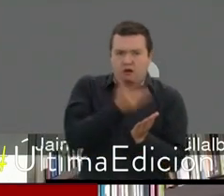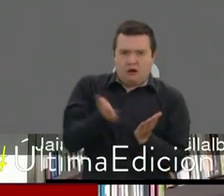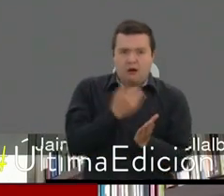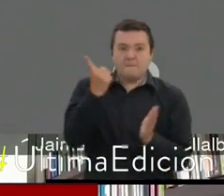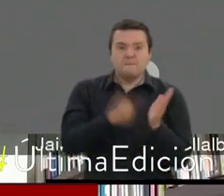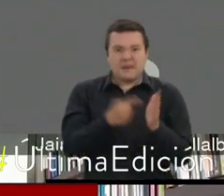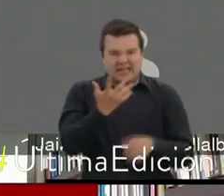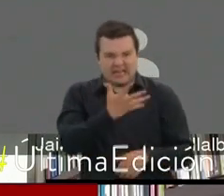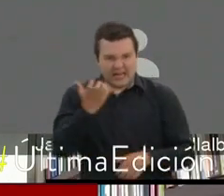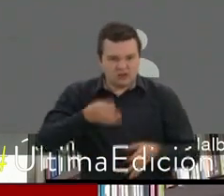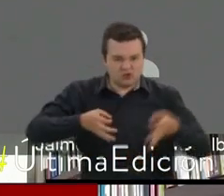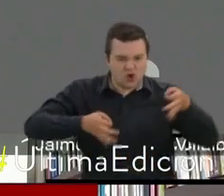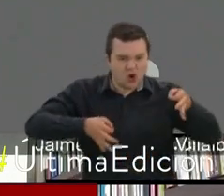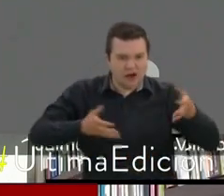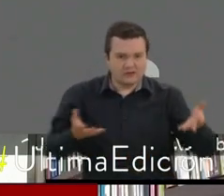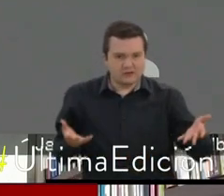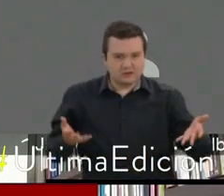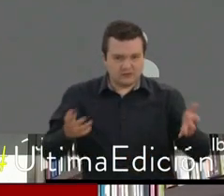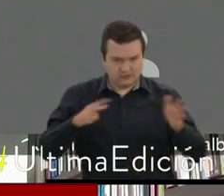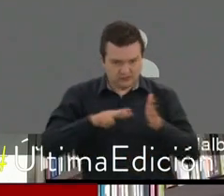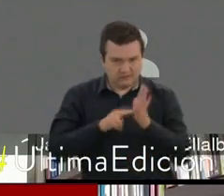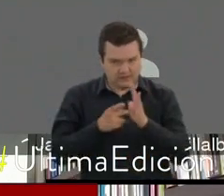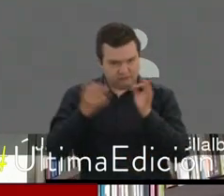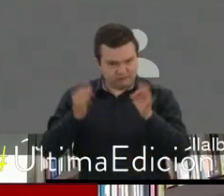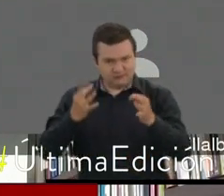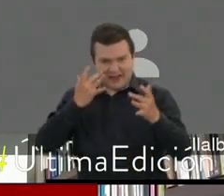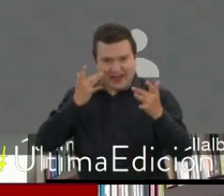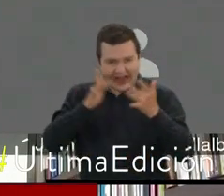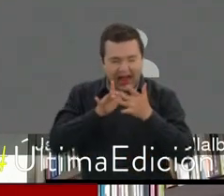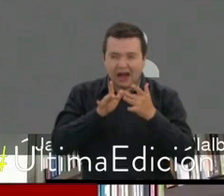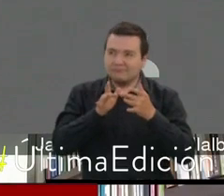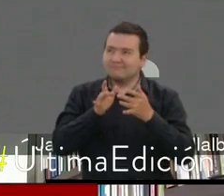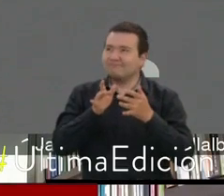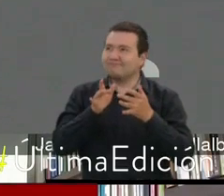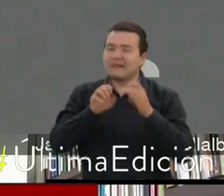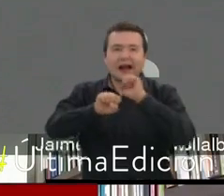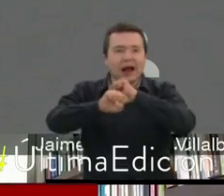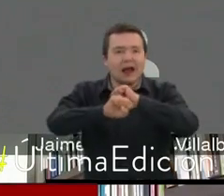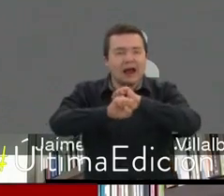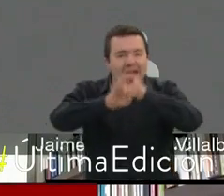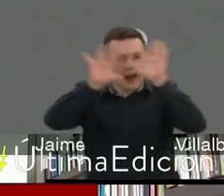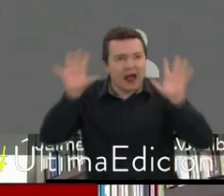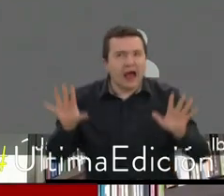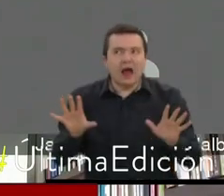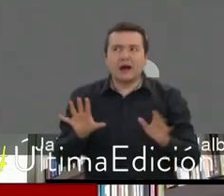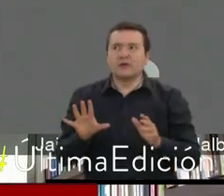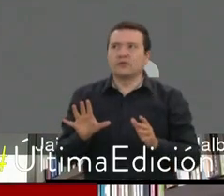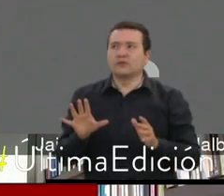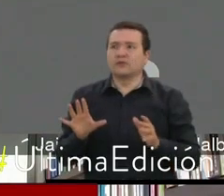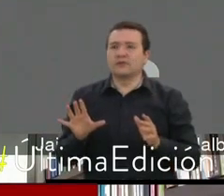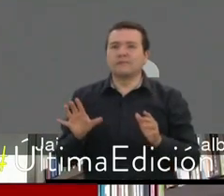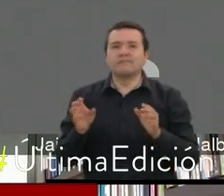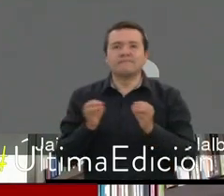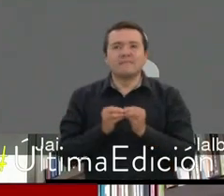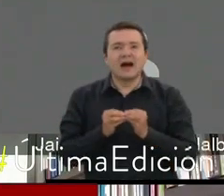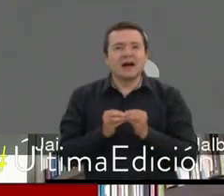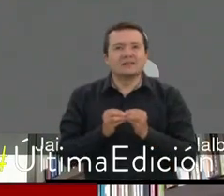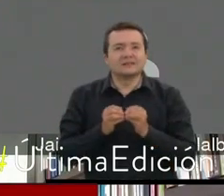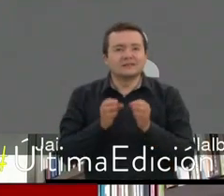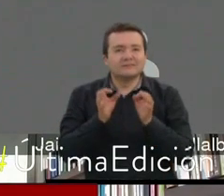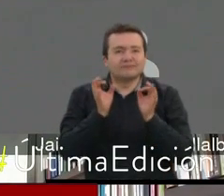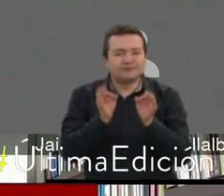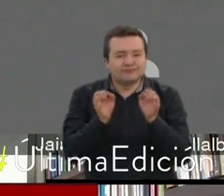pueda cumplir con los aspectos de claridad y de ser